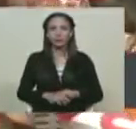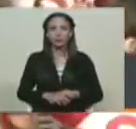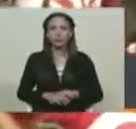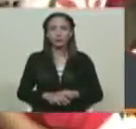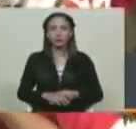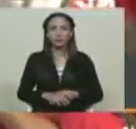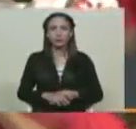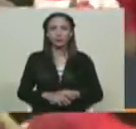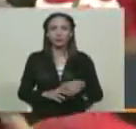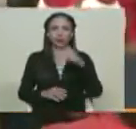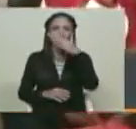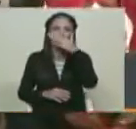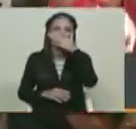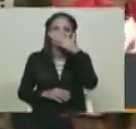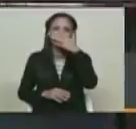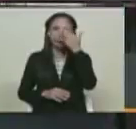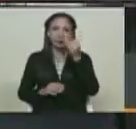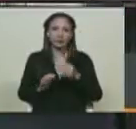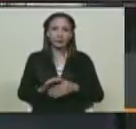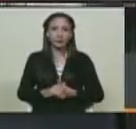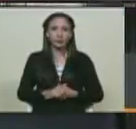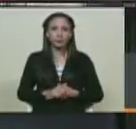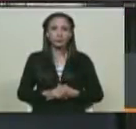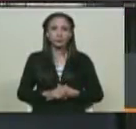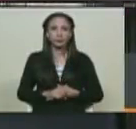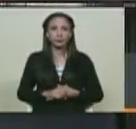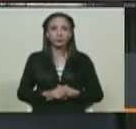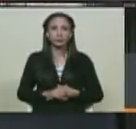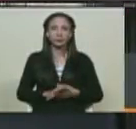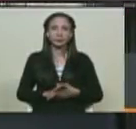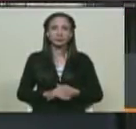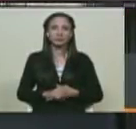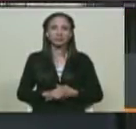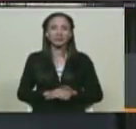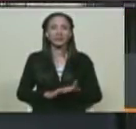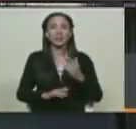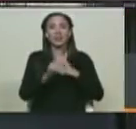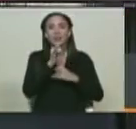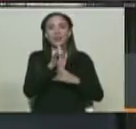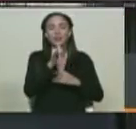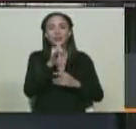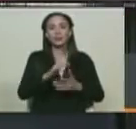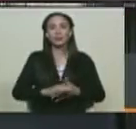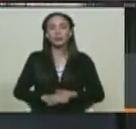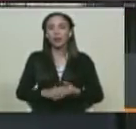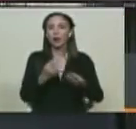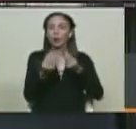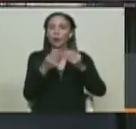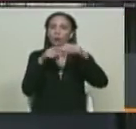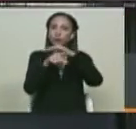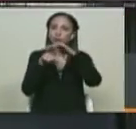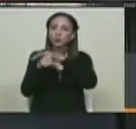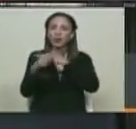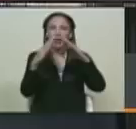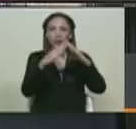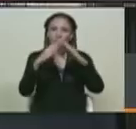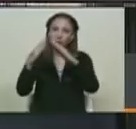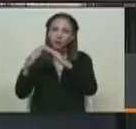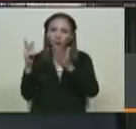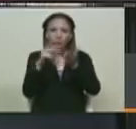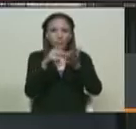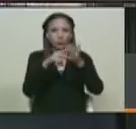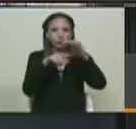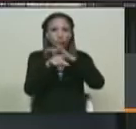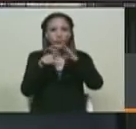De acuerdo a lo que ha sido el informe del Movimiento Somos Venezuela, en las visitas casa por casa,